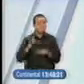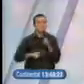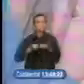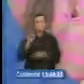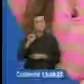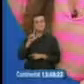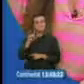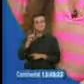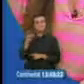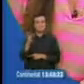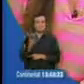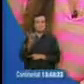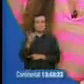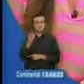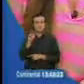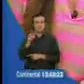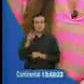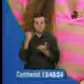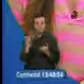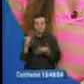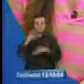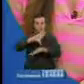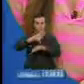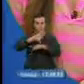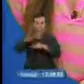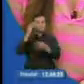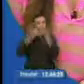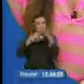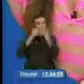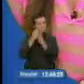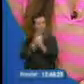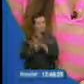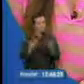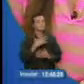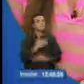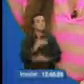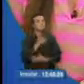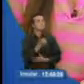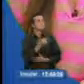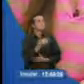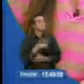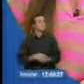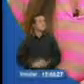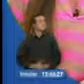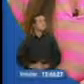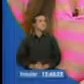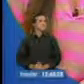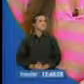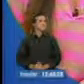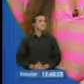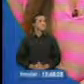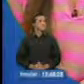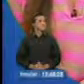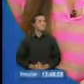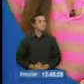Alex Llanos se encuentra en el Palacio de Carón de Led para ampliarnos esta información. ¿Qué tal, Alex? Buenas tardes.